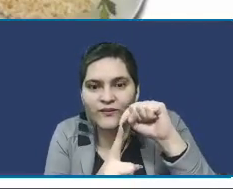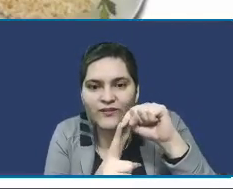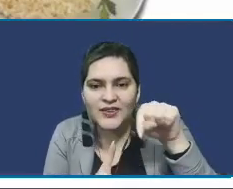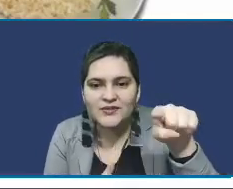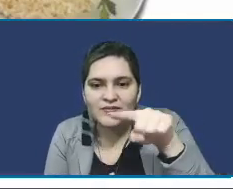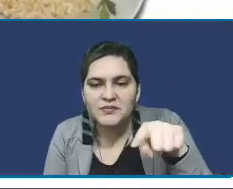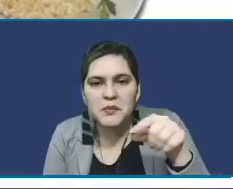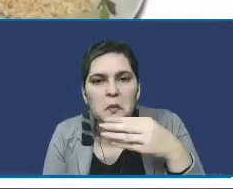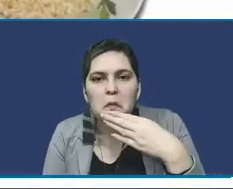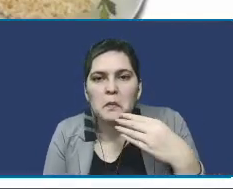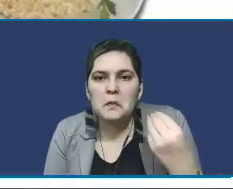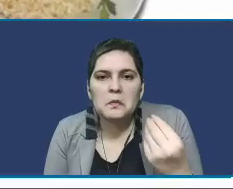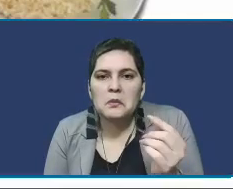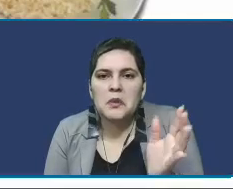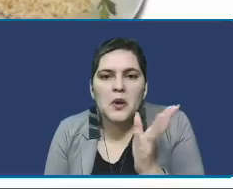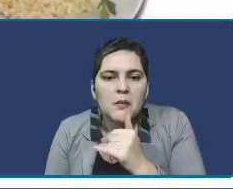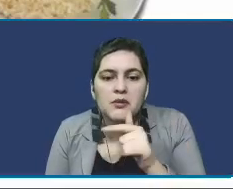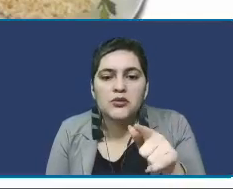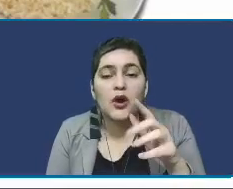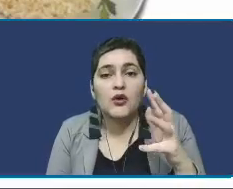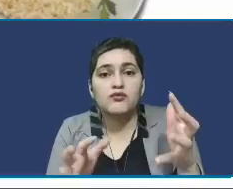no como ni frutas ni verduras,